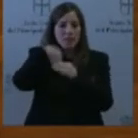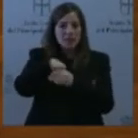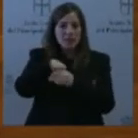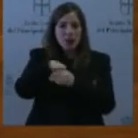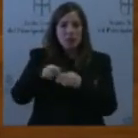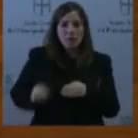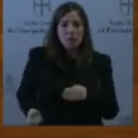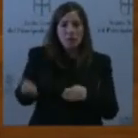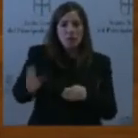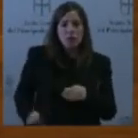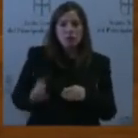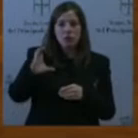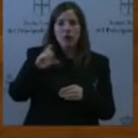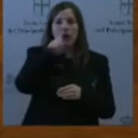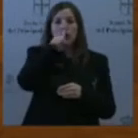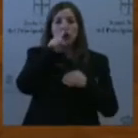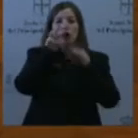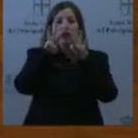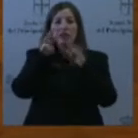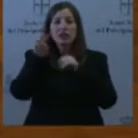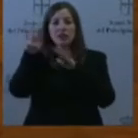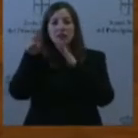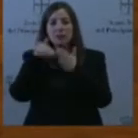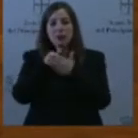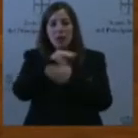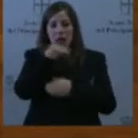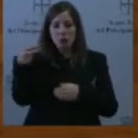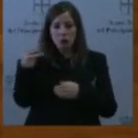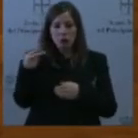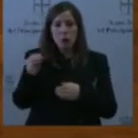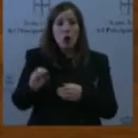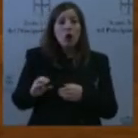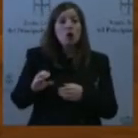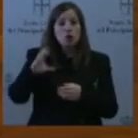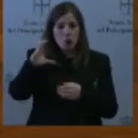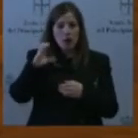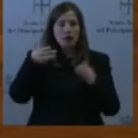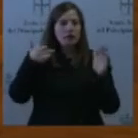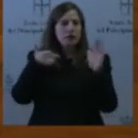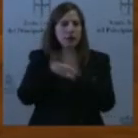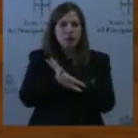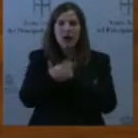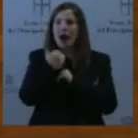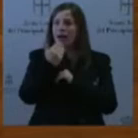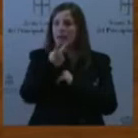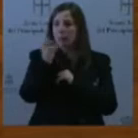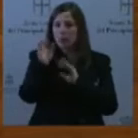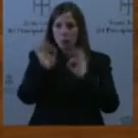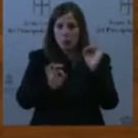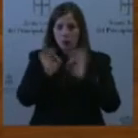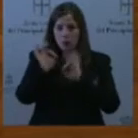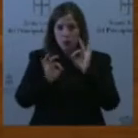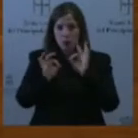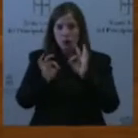euros, subidas que en algunos casos llegan casi hasta el 20% de sus salarios.